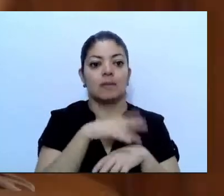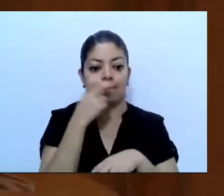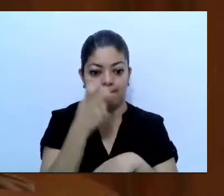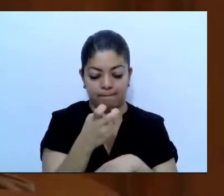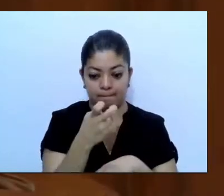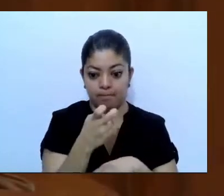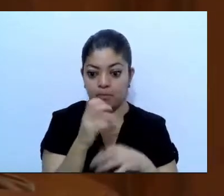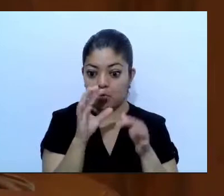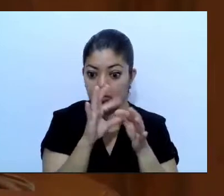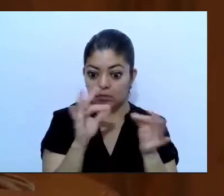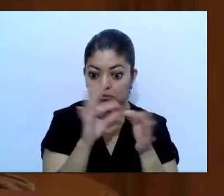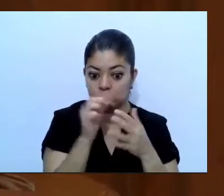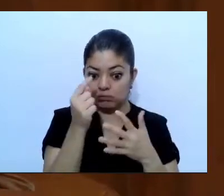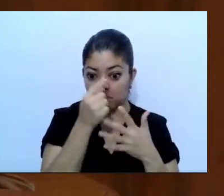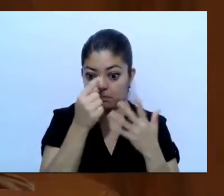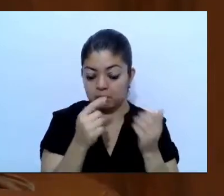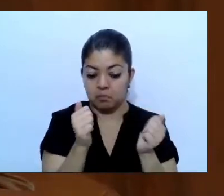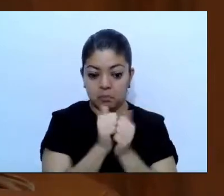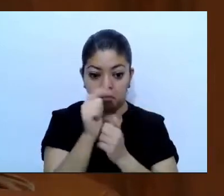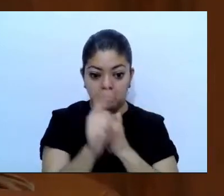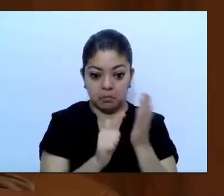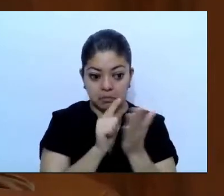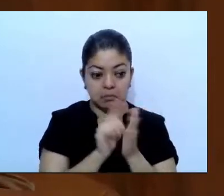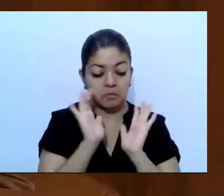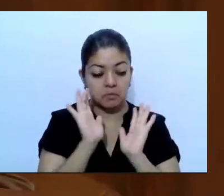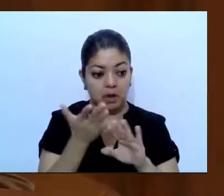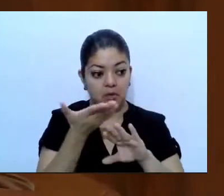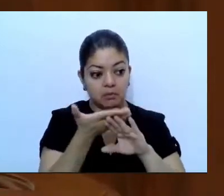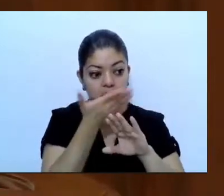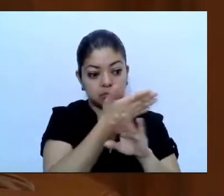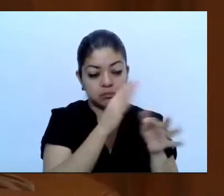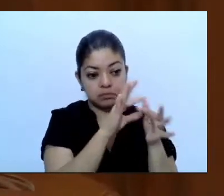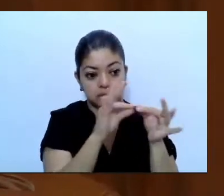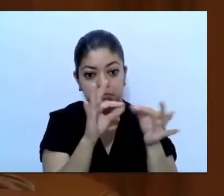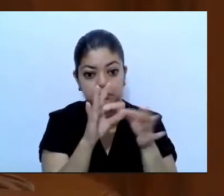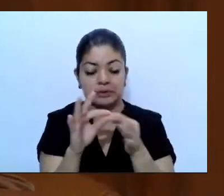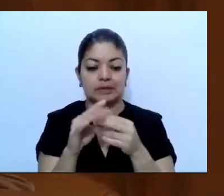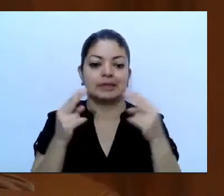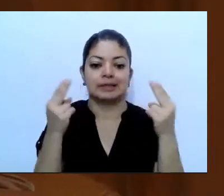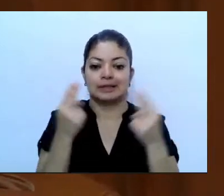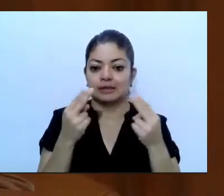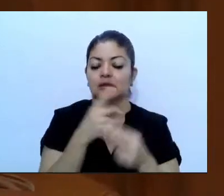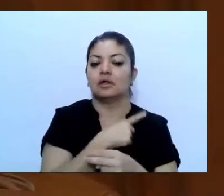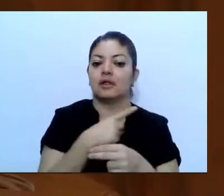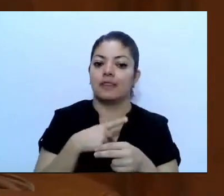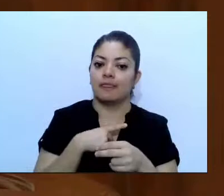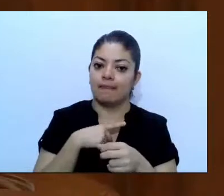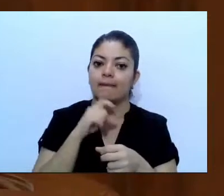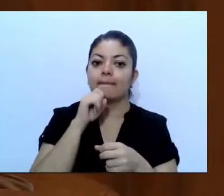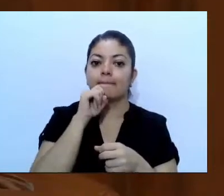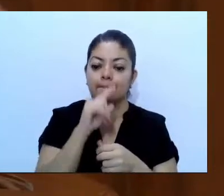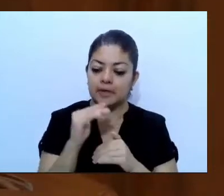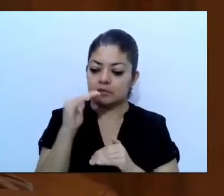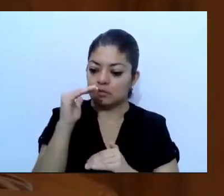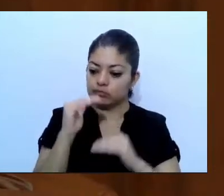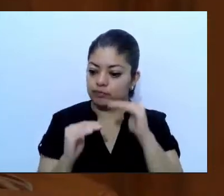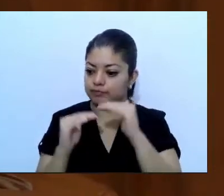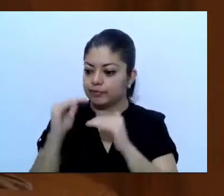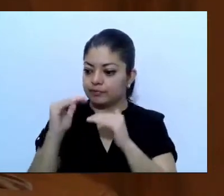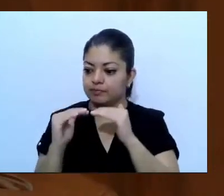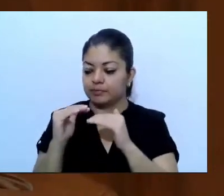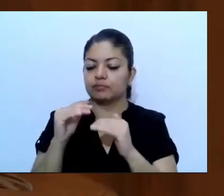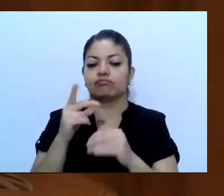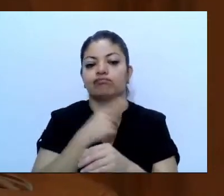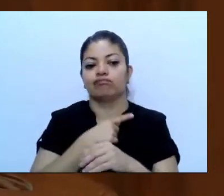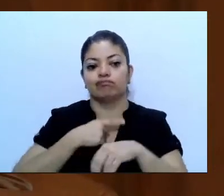normativo y considerando los antecedentes referidos, es necesario ajustar la proporcionalidad de la pena que se impone